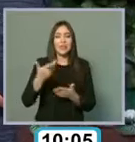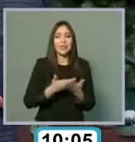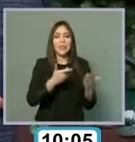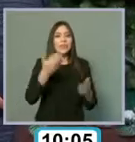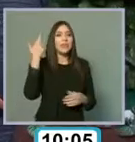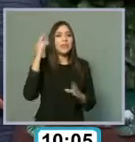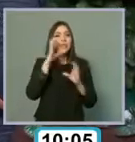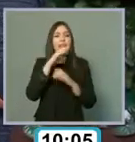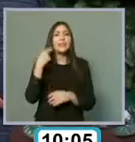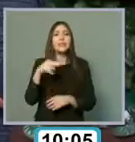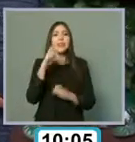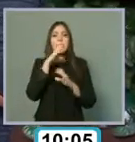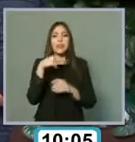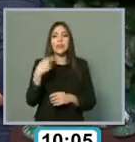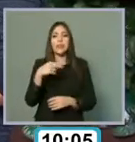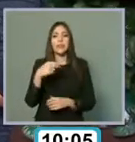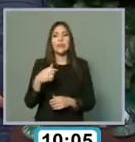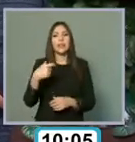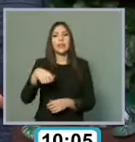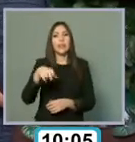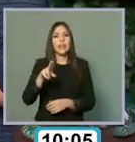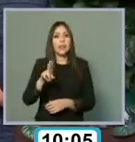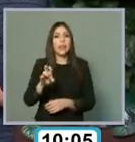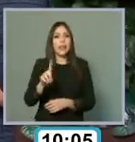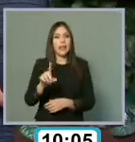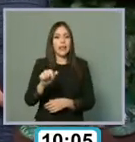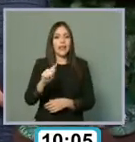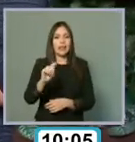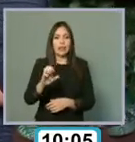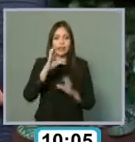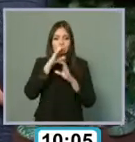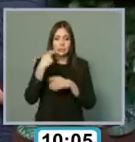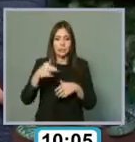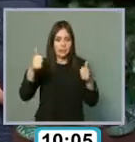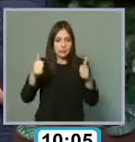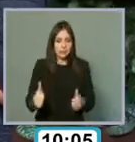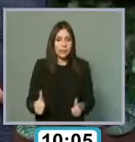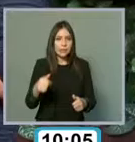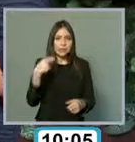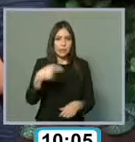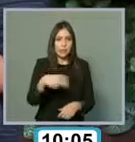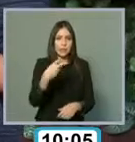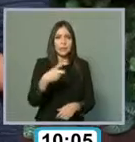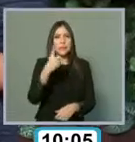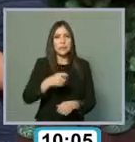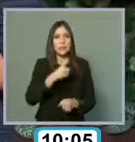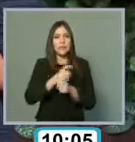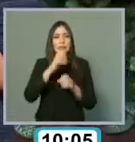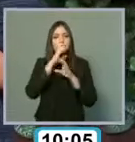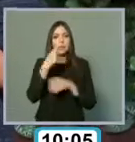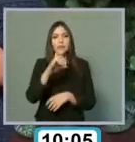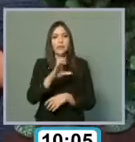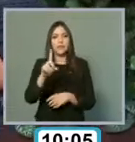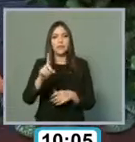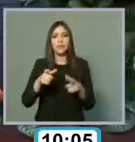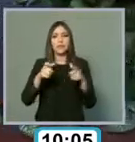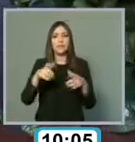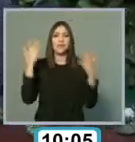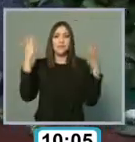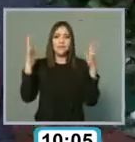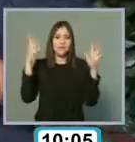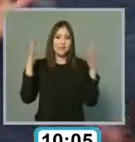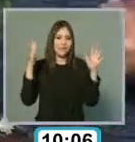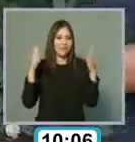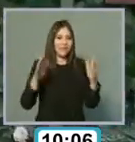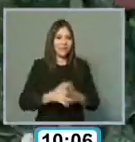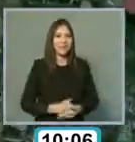es el que nos vas a interpretar? El primero se llama Quédate y Ajá. es el primer sencillo de mi EP. Ok, pues adelante. Fuerte el aplauso para Carla